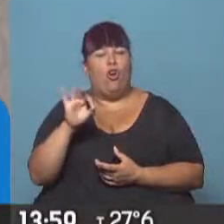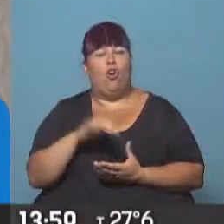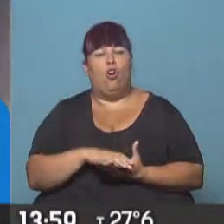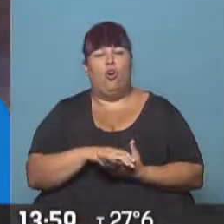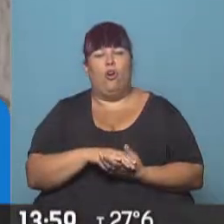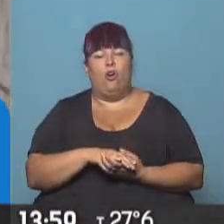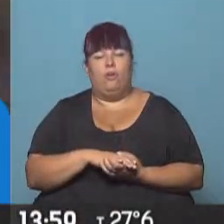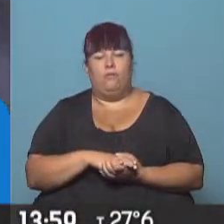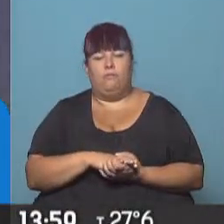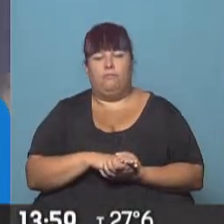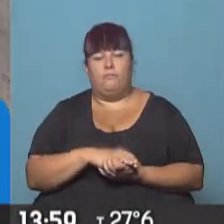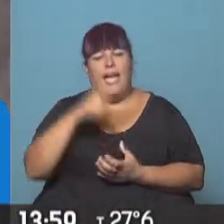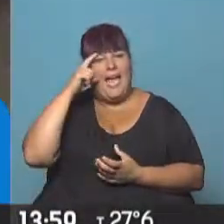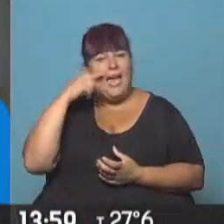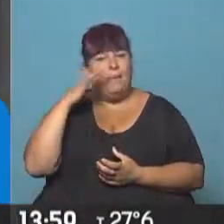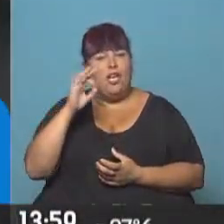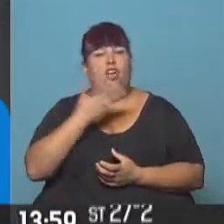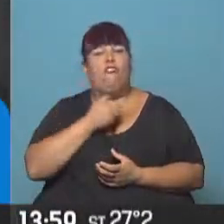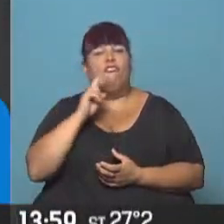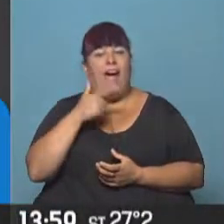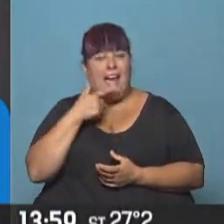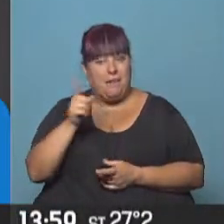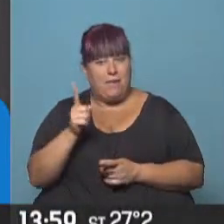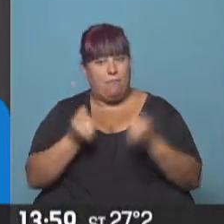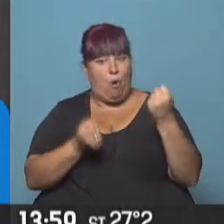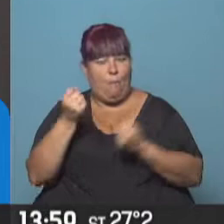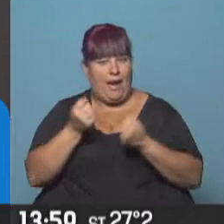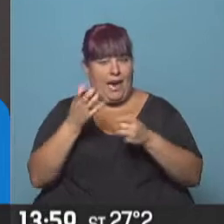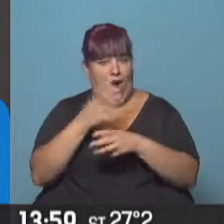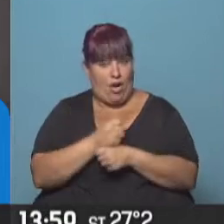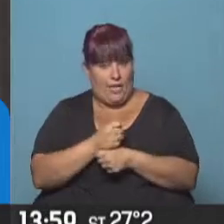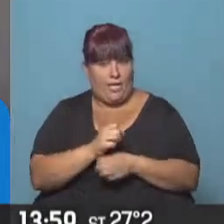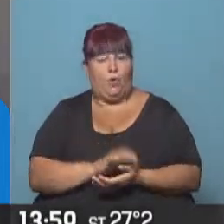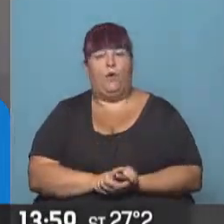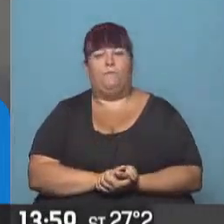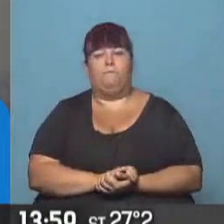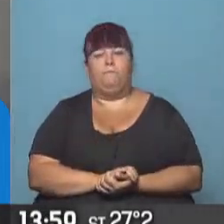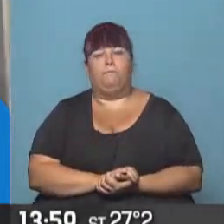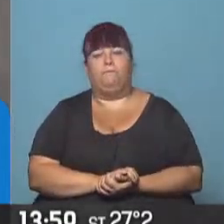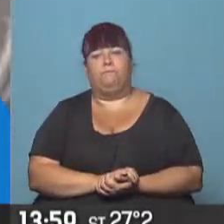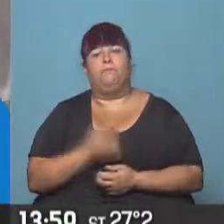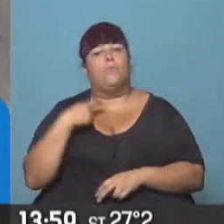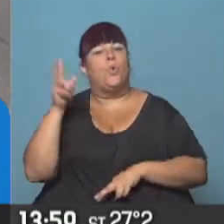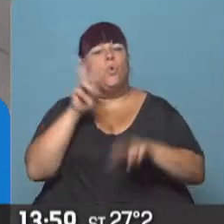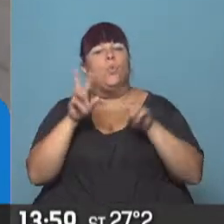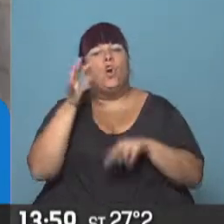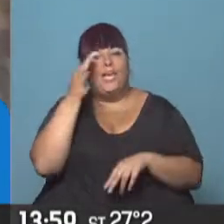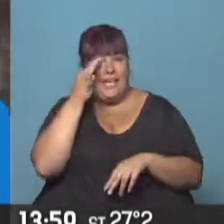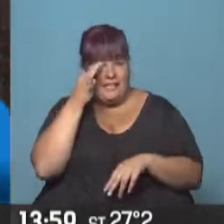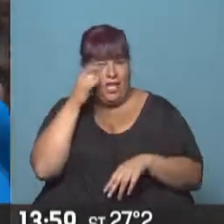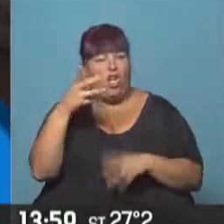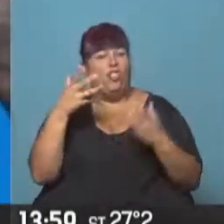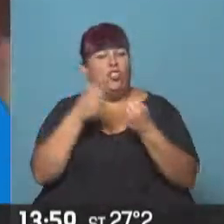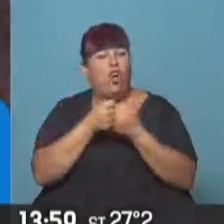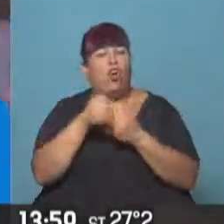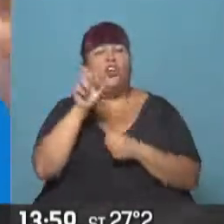Eduardo Emilio Farías era el que manejaba el colectivo. Buscamos testigos, ella fue